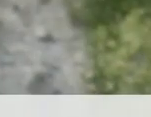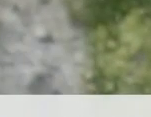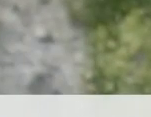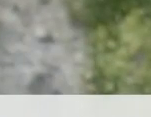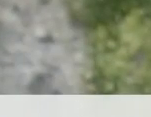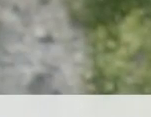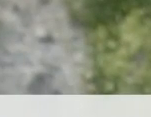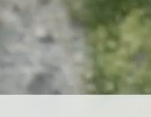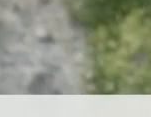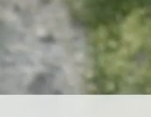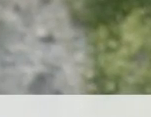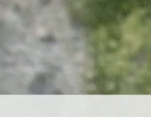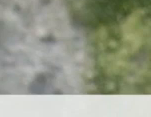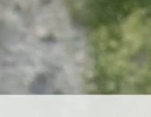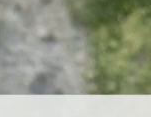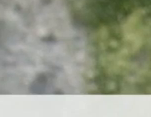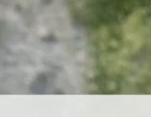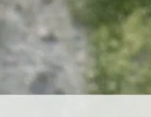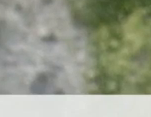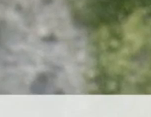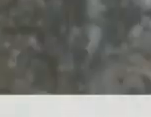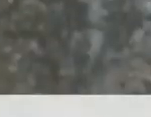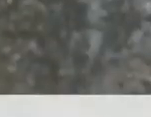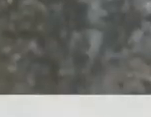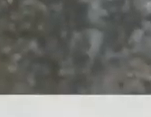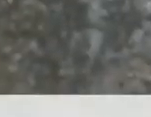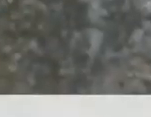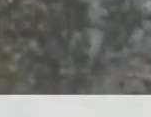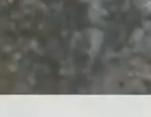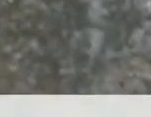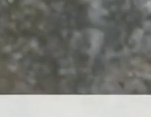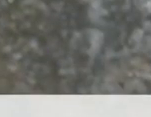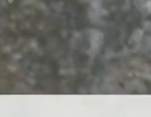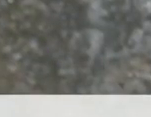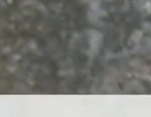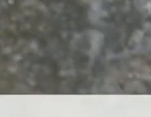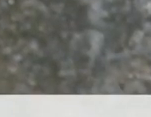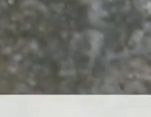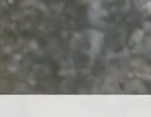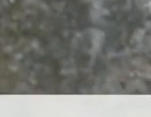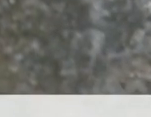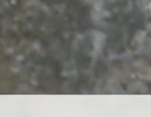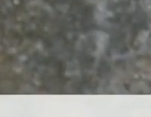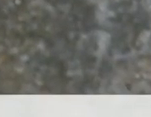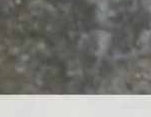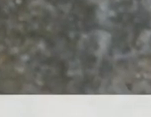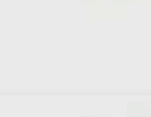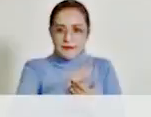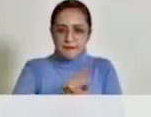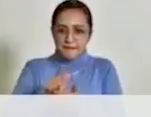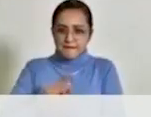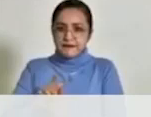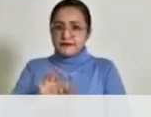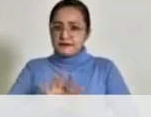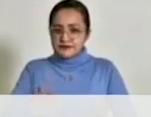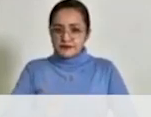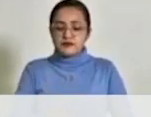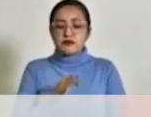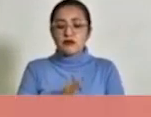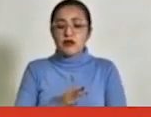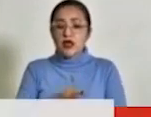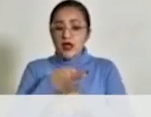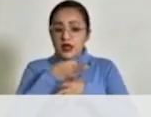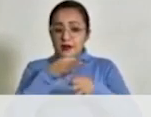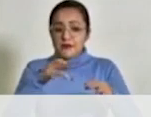se mantendrá el programa estatal en conjunto con el Sistema Operador de Agua Potable y Alcantarillado, Porque el Agua es tu Derecho. Este